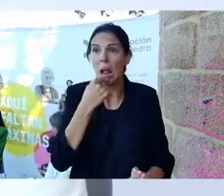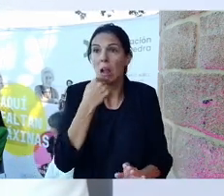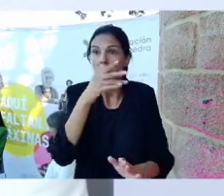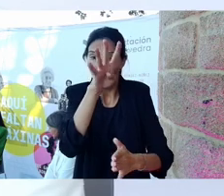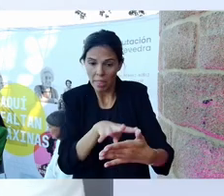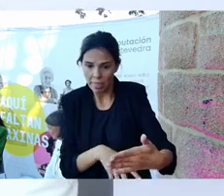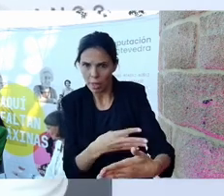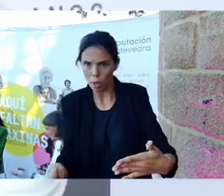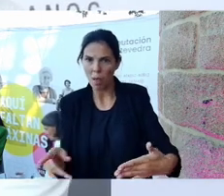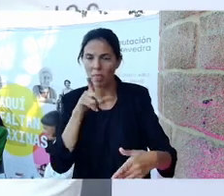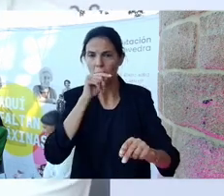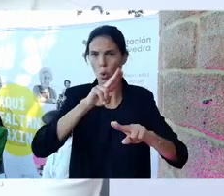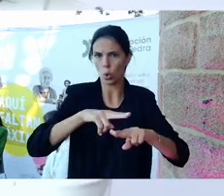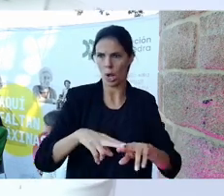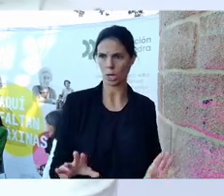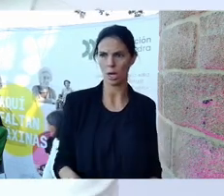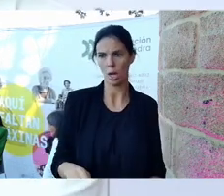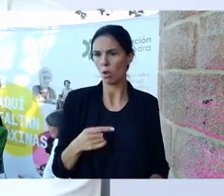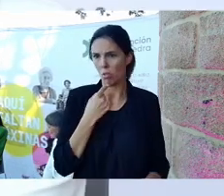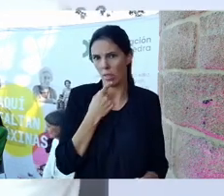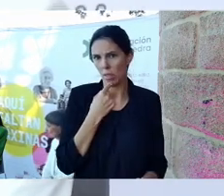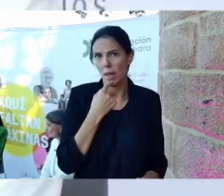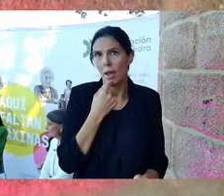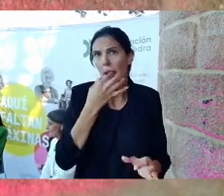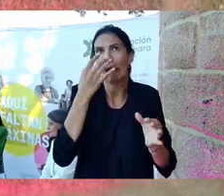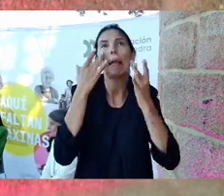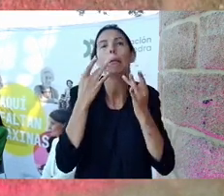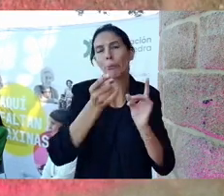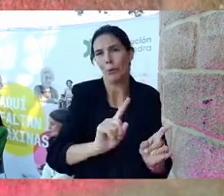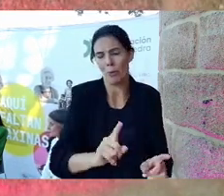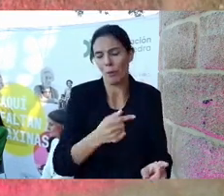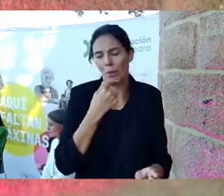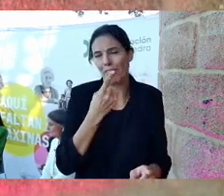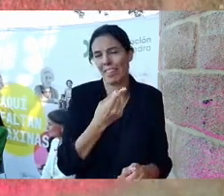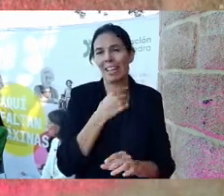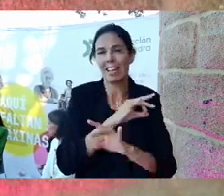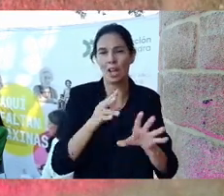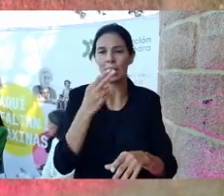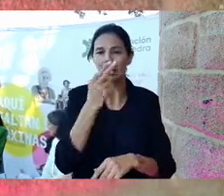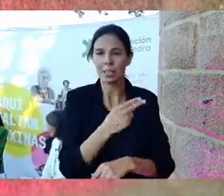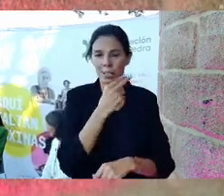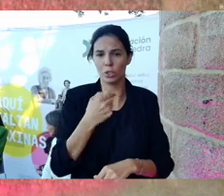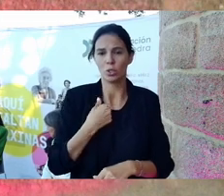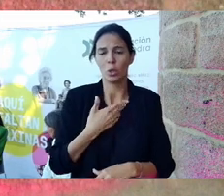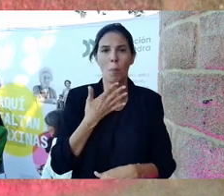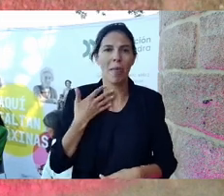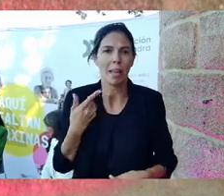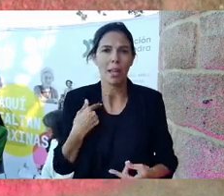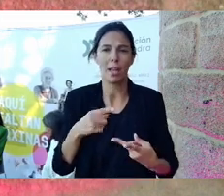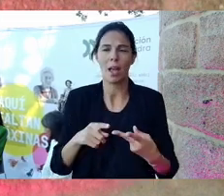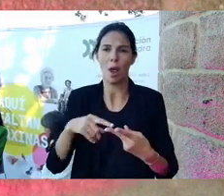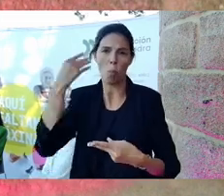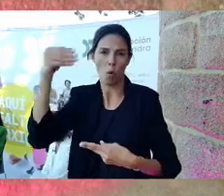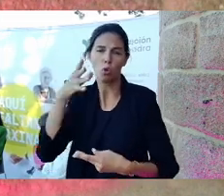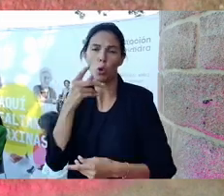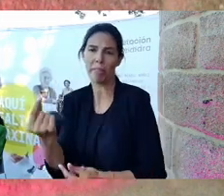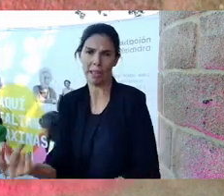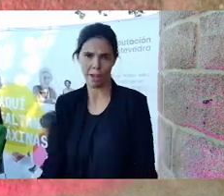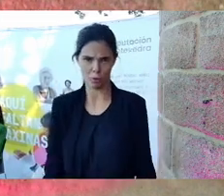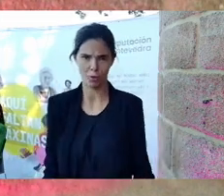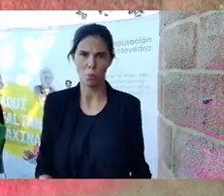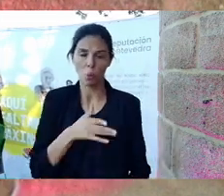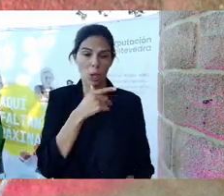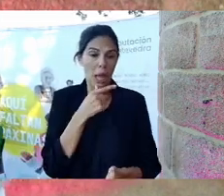los caminos. Eso lo dice el romancero de Doña Urraca. Dice, no lo dice con esa palabra, pero dice, y a los cristianos me daré por placer y a los moros por